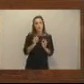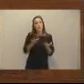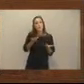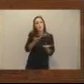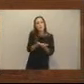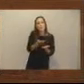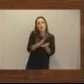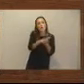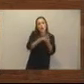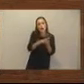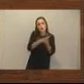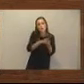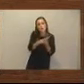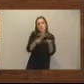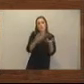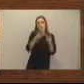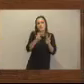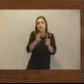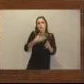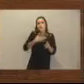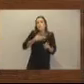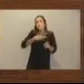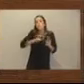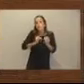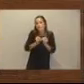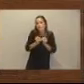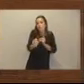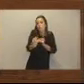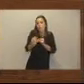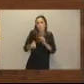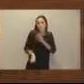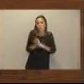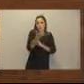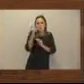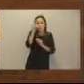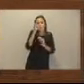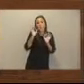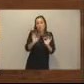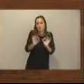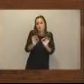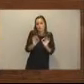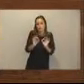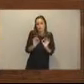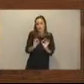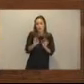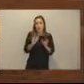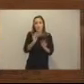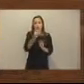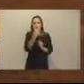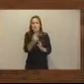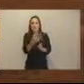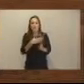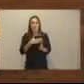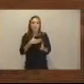hipotéticamente en Cataluña y, además, nos piden que nos posicionemos sobre una nueva figura que es el